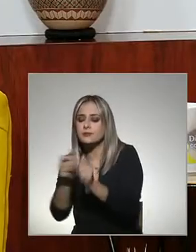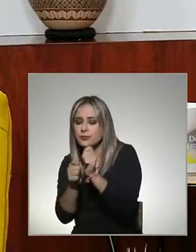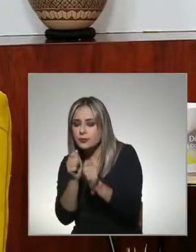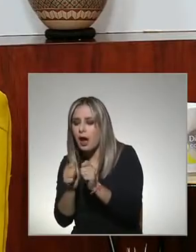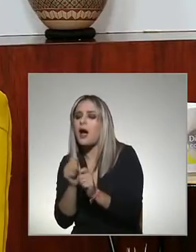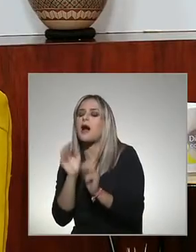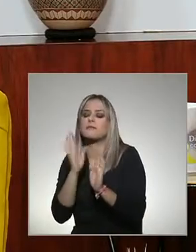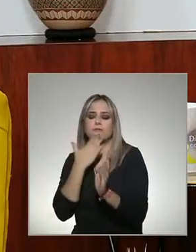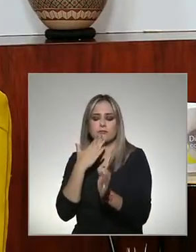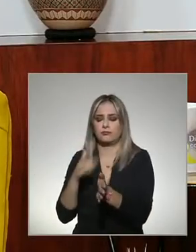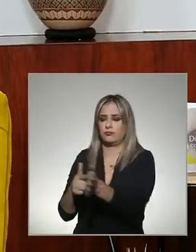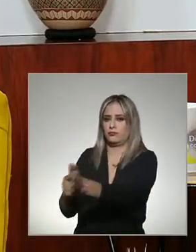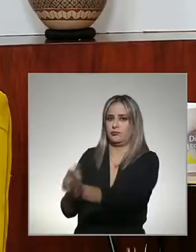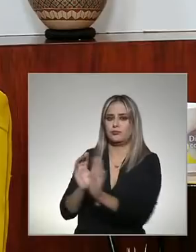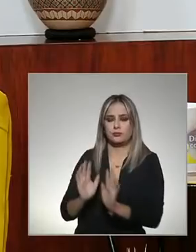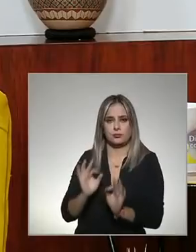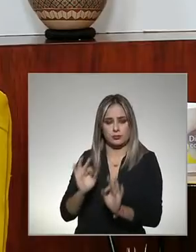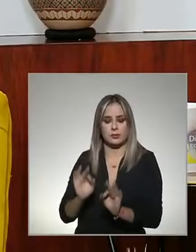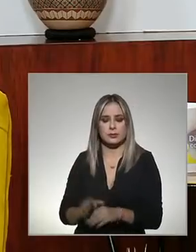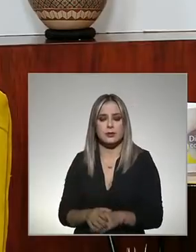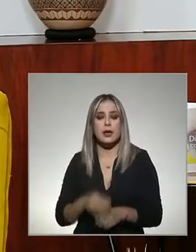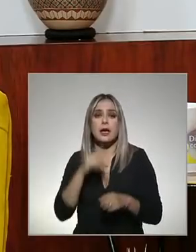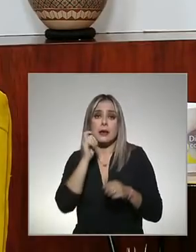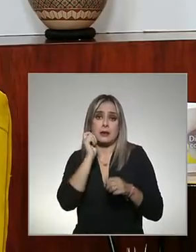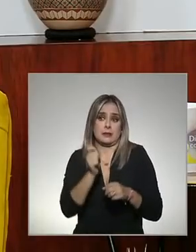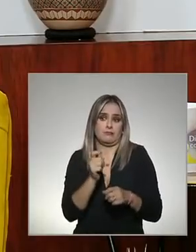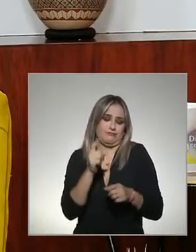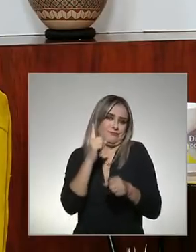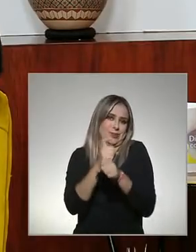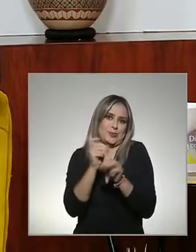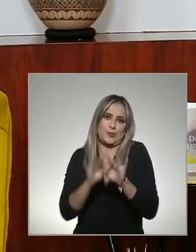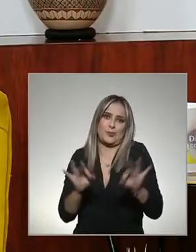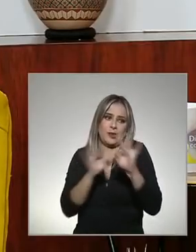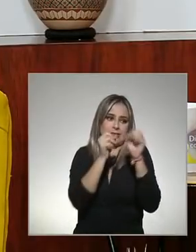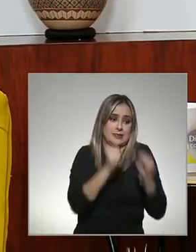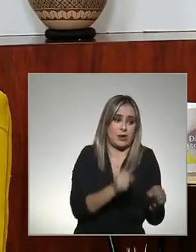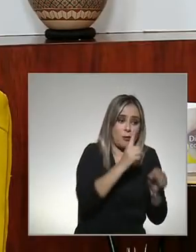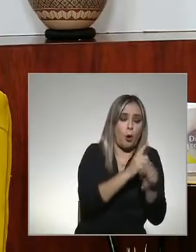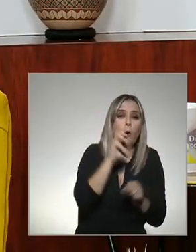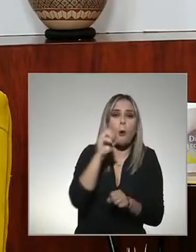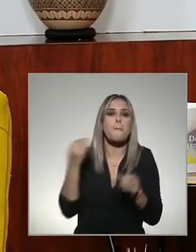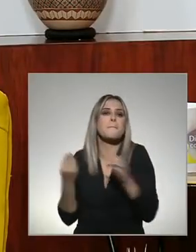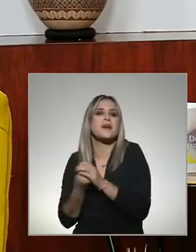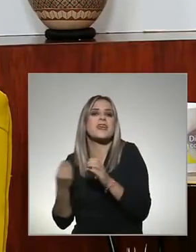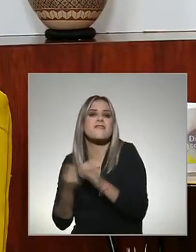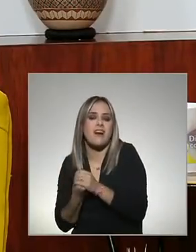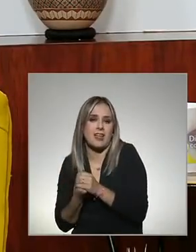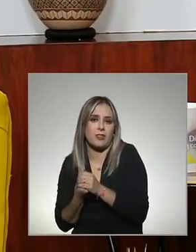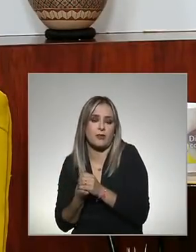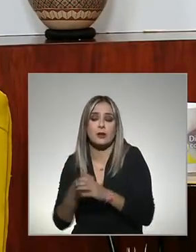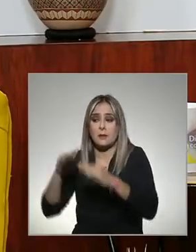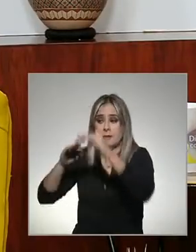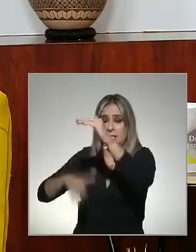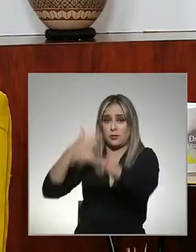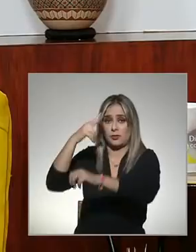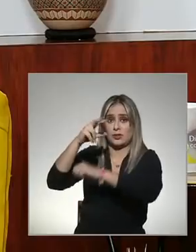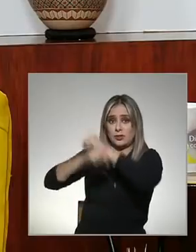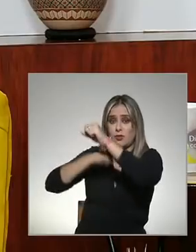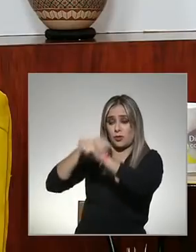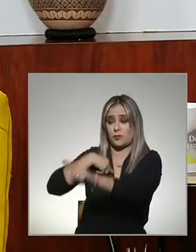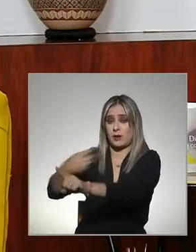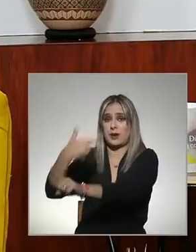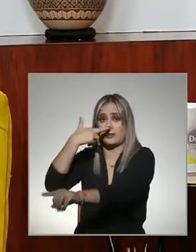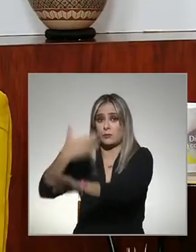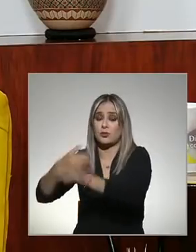yo diría. El debate, ¿qué es primero, la seguridad o la privacidad? Para un menor de edad del cual eres responsable,